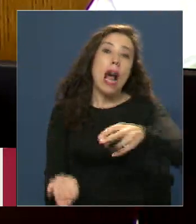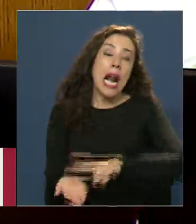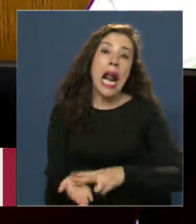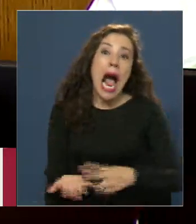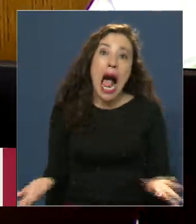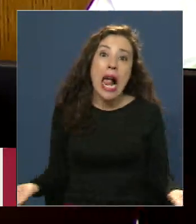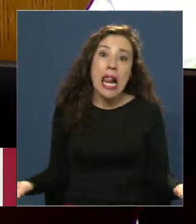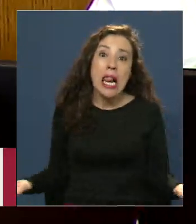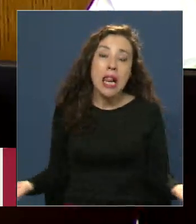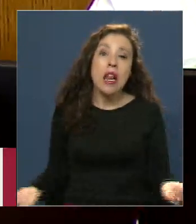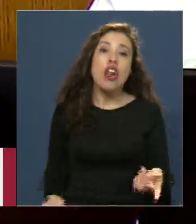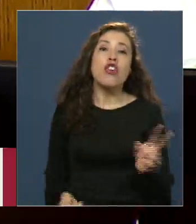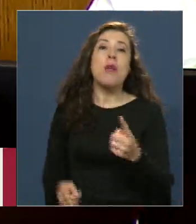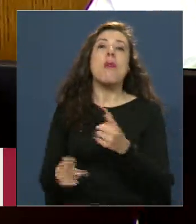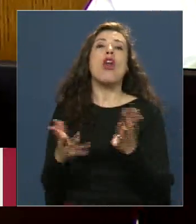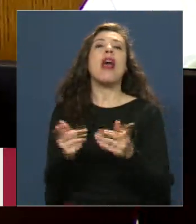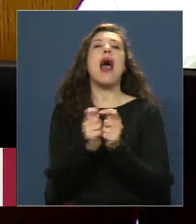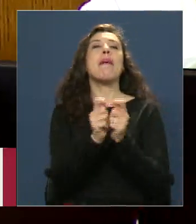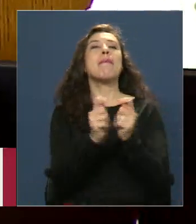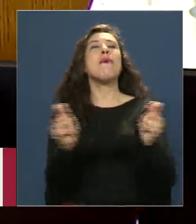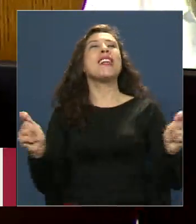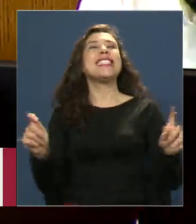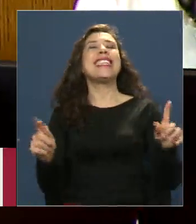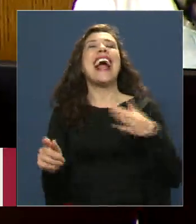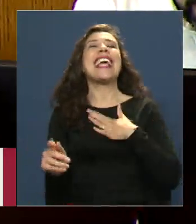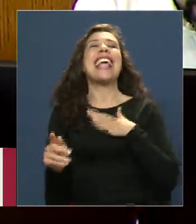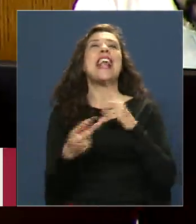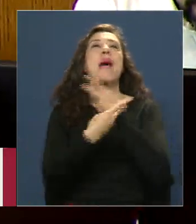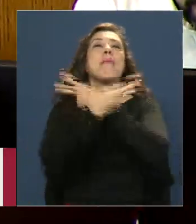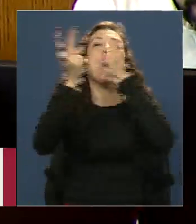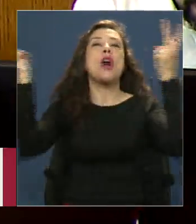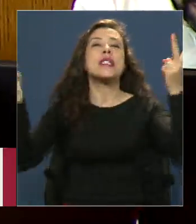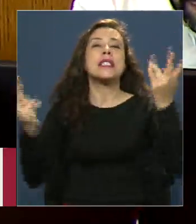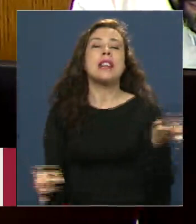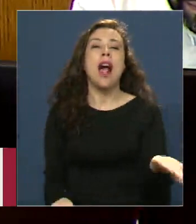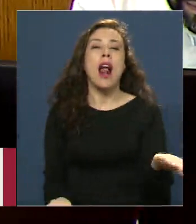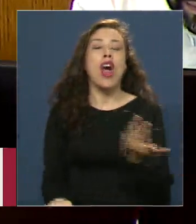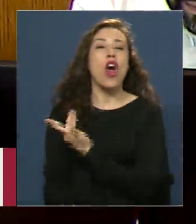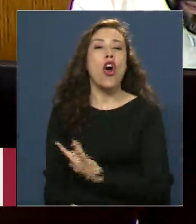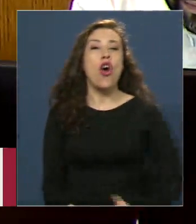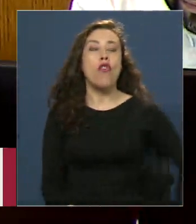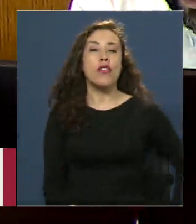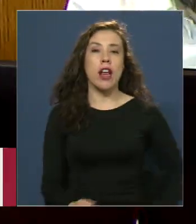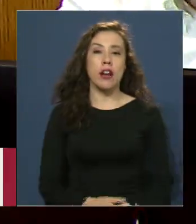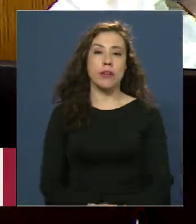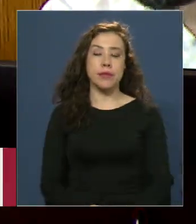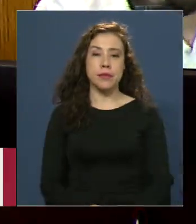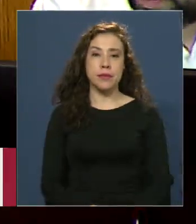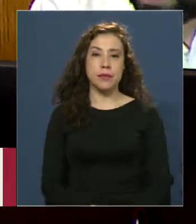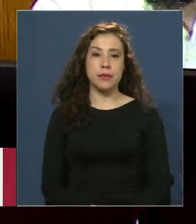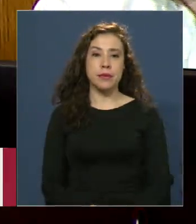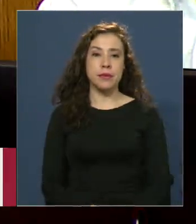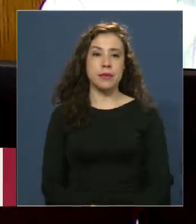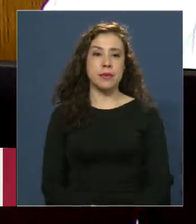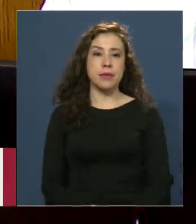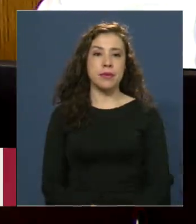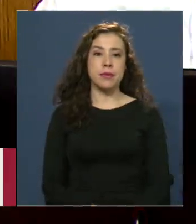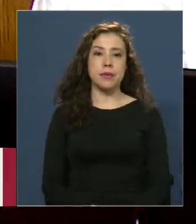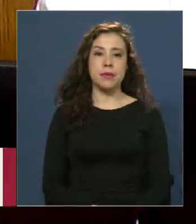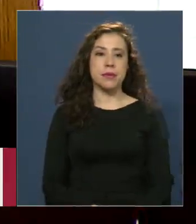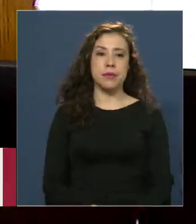efectivamente es y no por lo que publicitariamente quiere aparecer el gobierno como siendo. Muchas gracias, presidente.